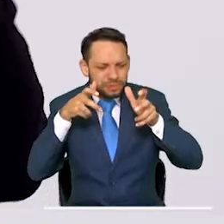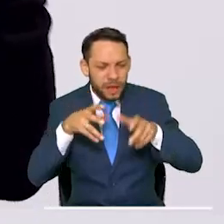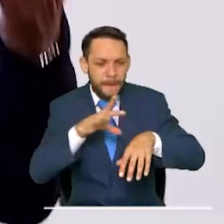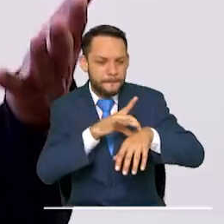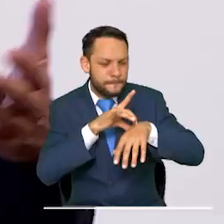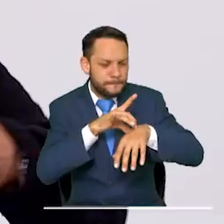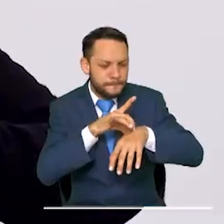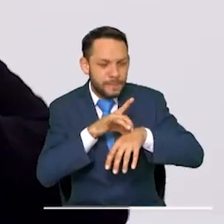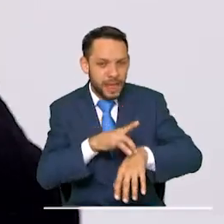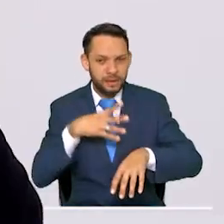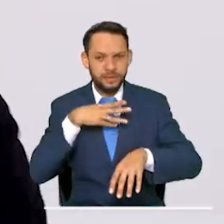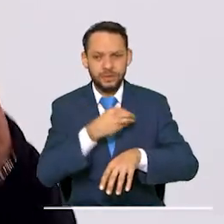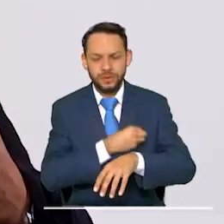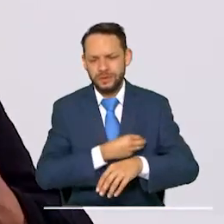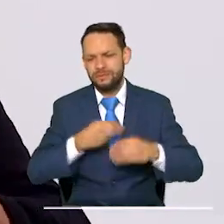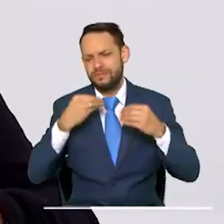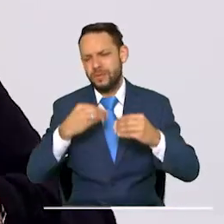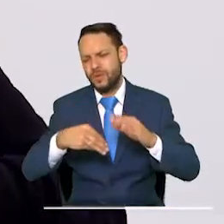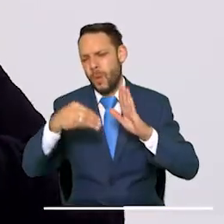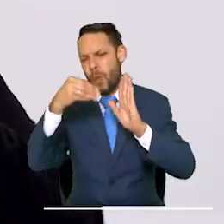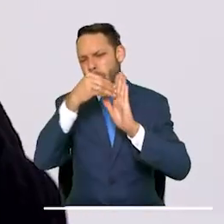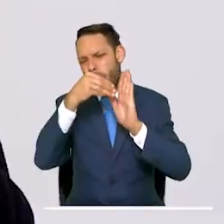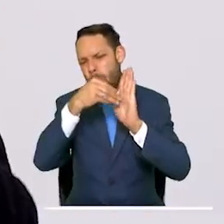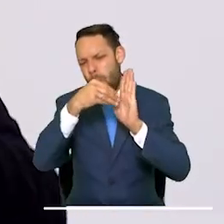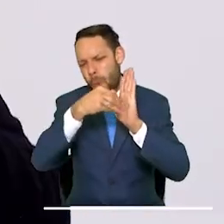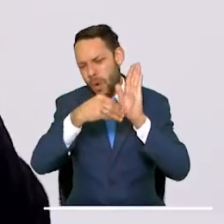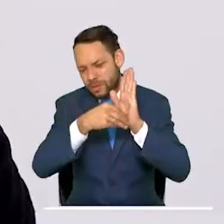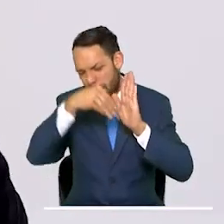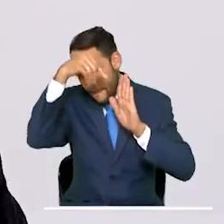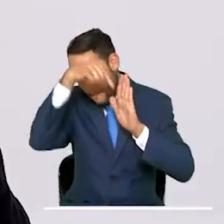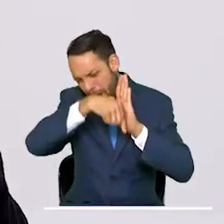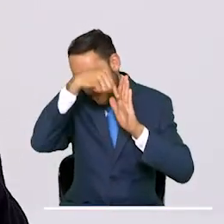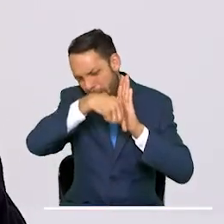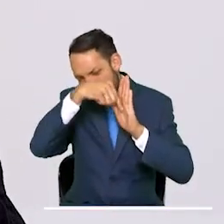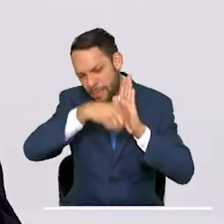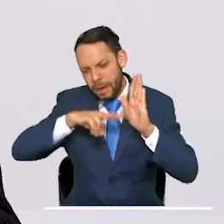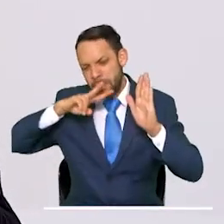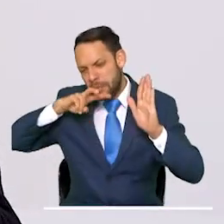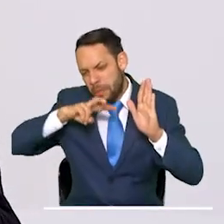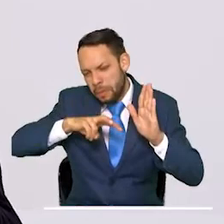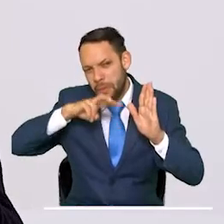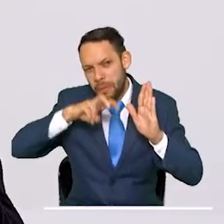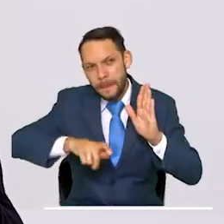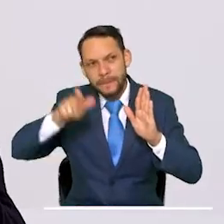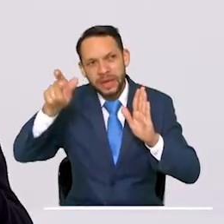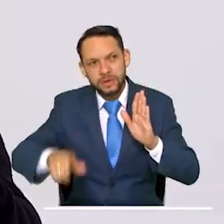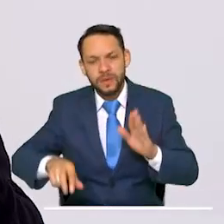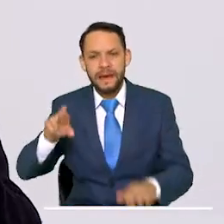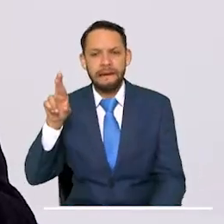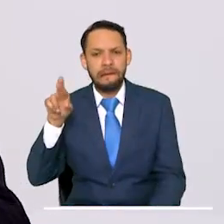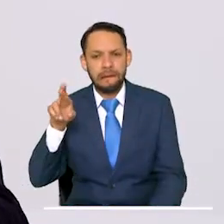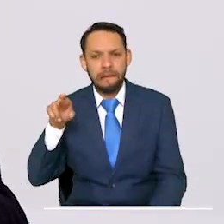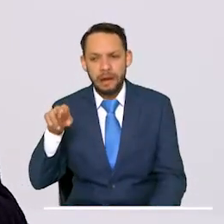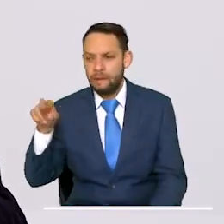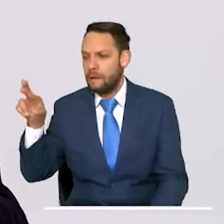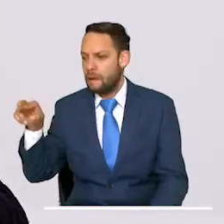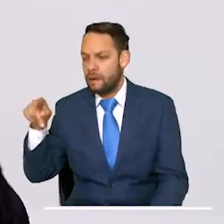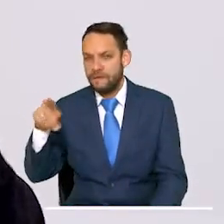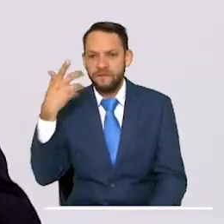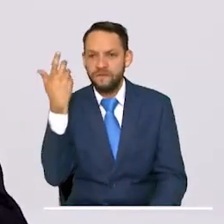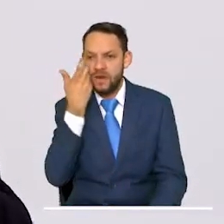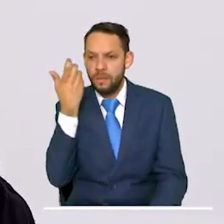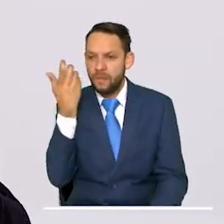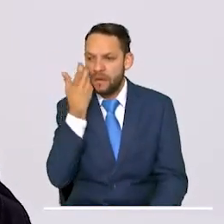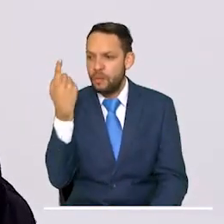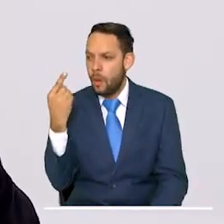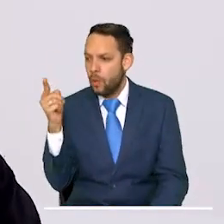hospitales de alto nivel, de alta complejidad, toreando los diagnósticos más complejos. Somos algunos que torcemos el camino y lo torcemos